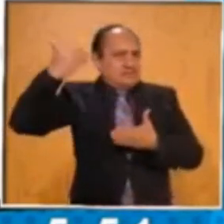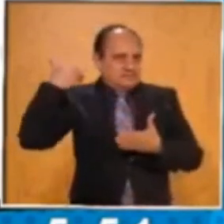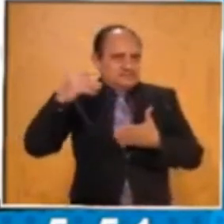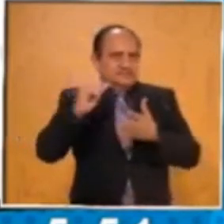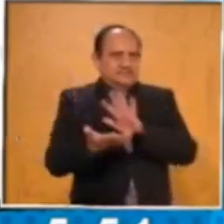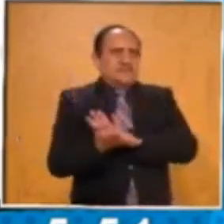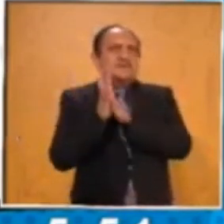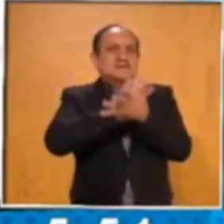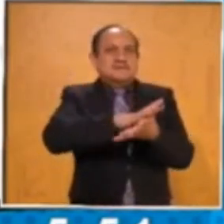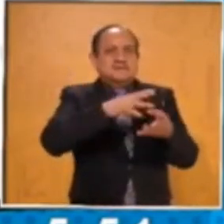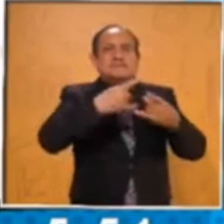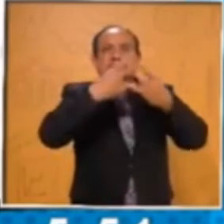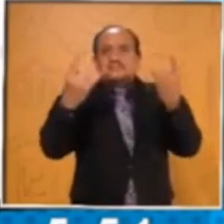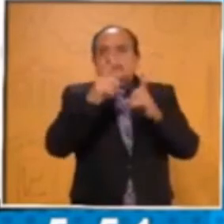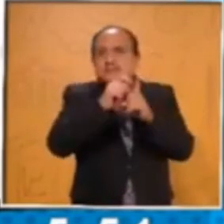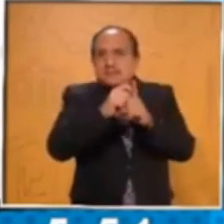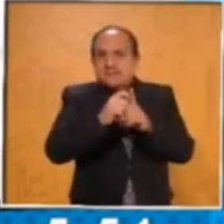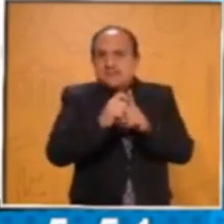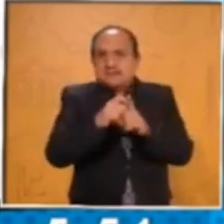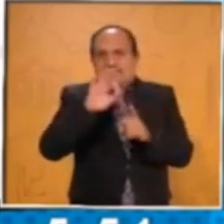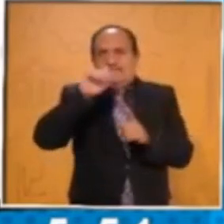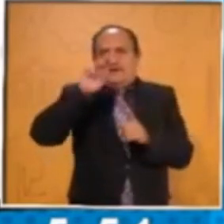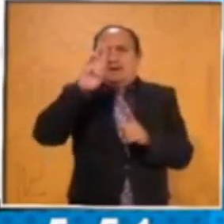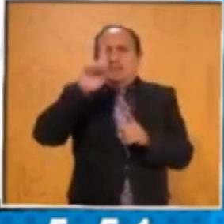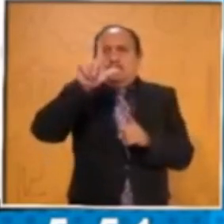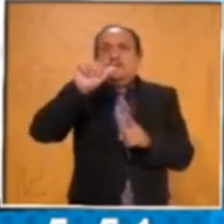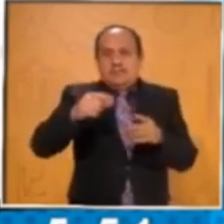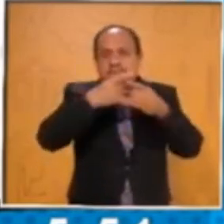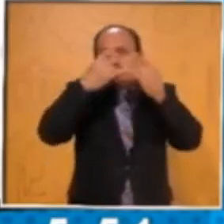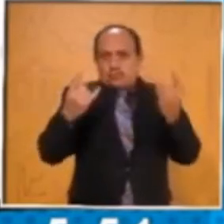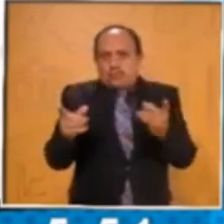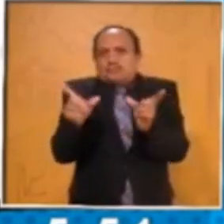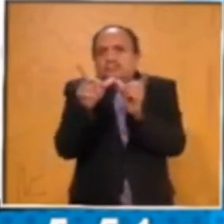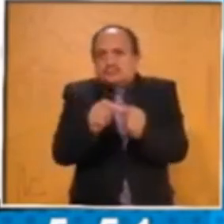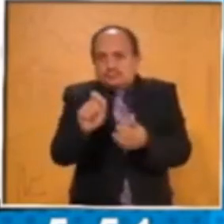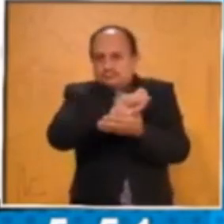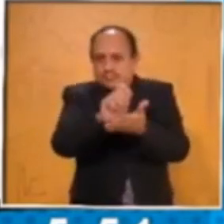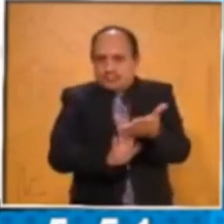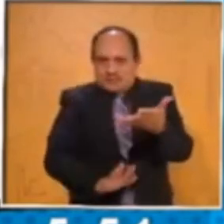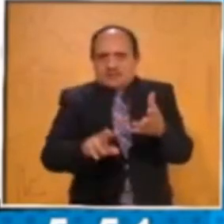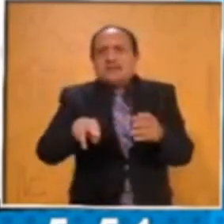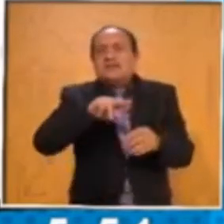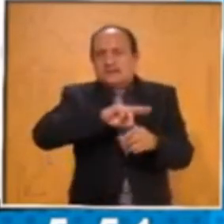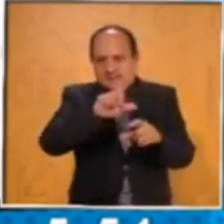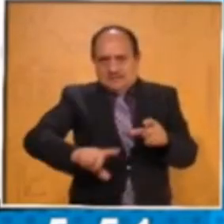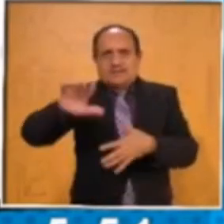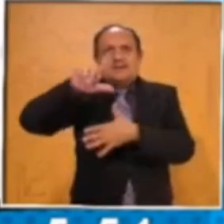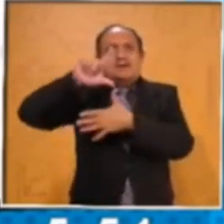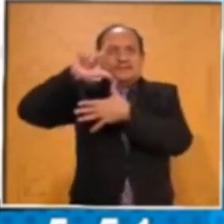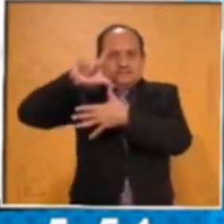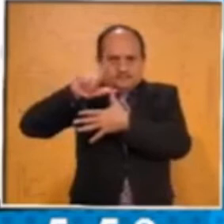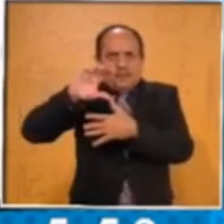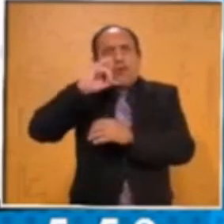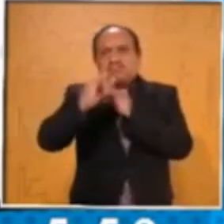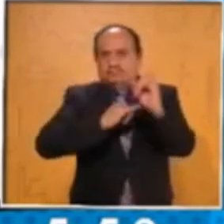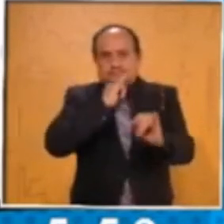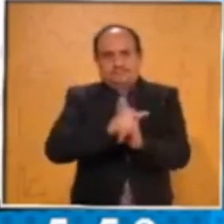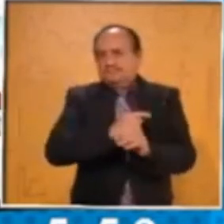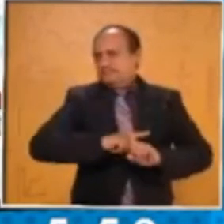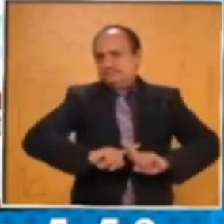un cómic. Puede ser una fábula o cuentos cortos de escritores nacionales, latinoamericanos o